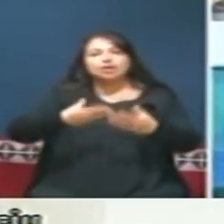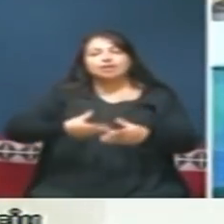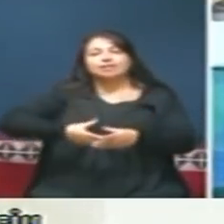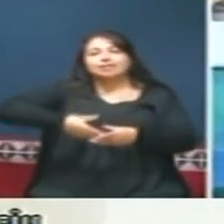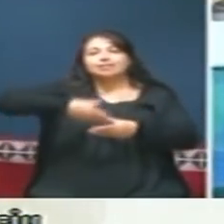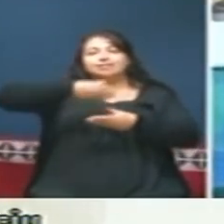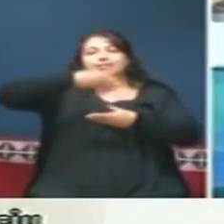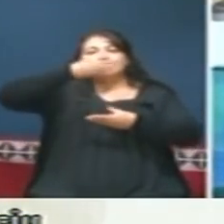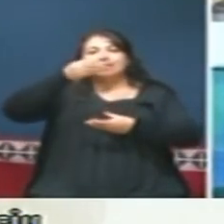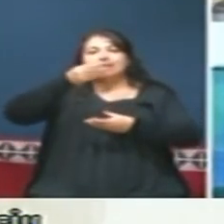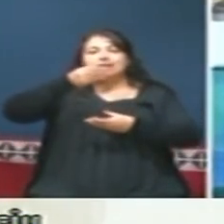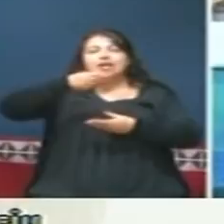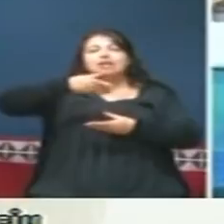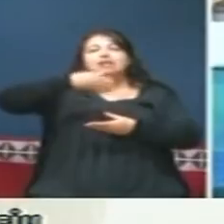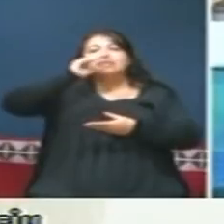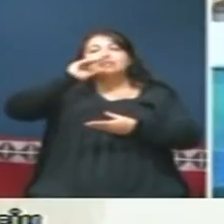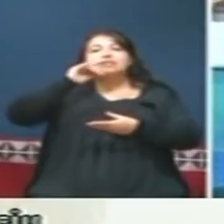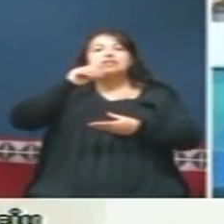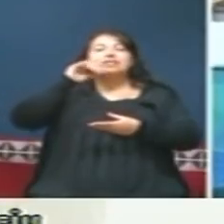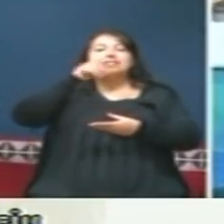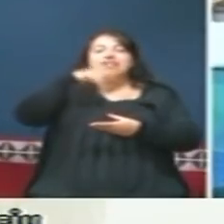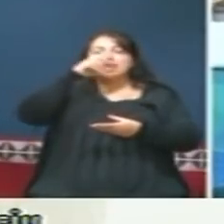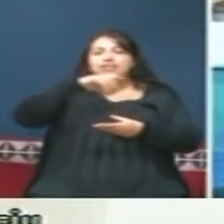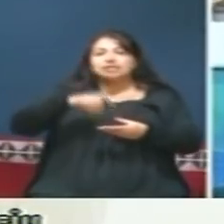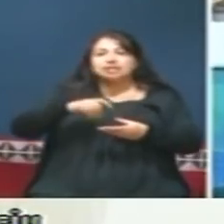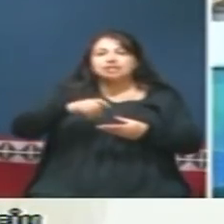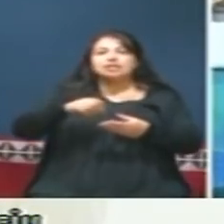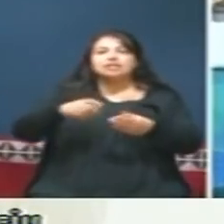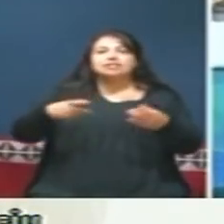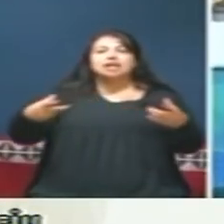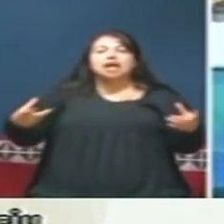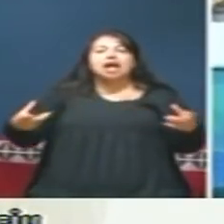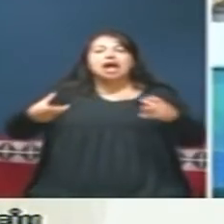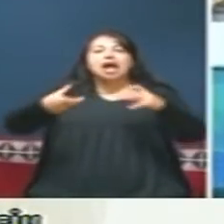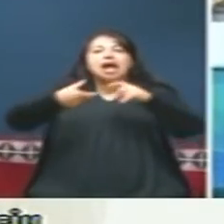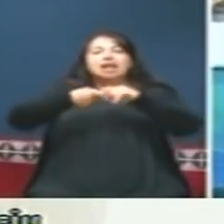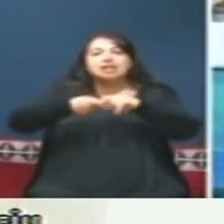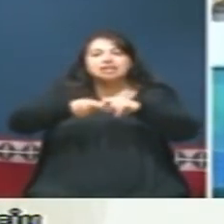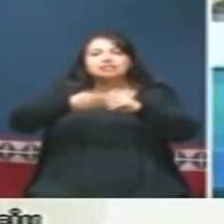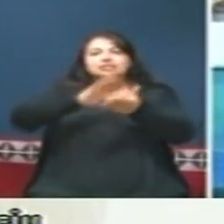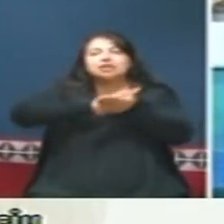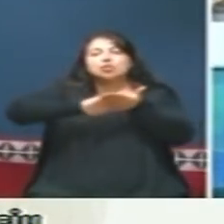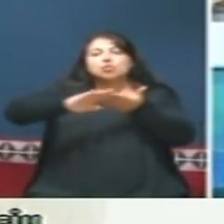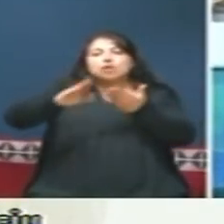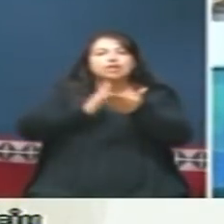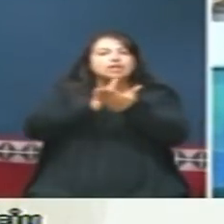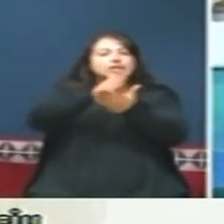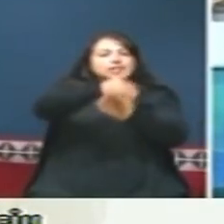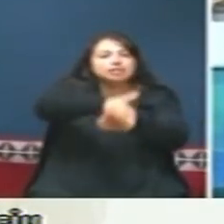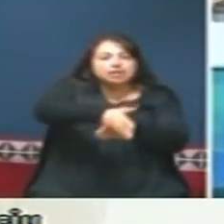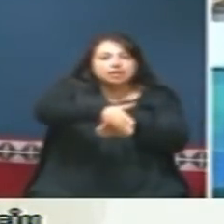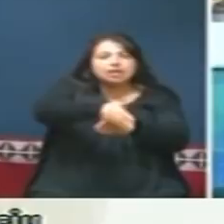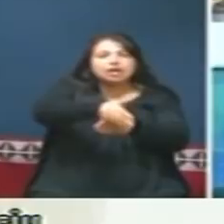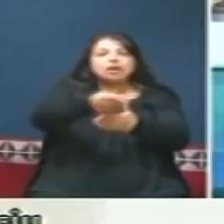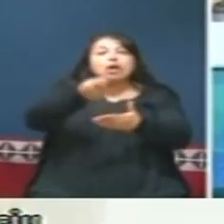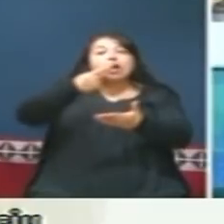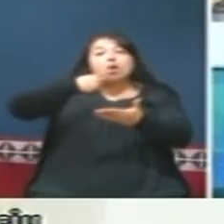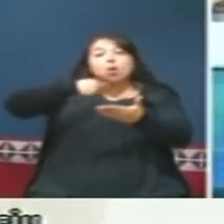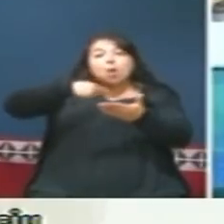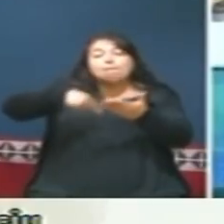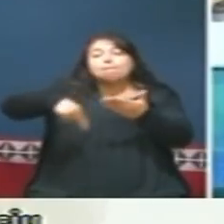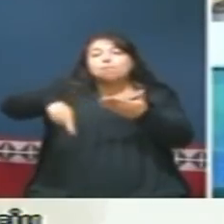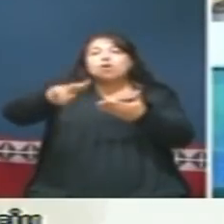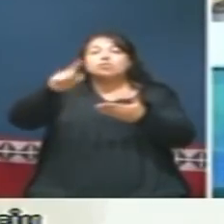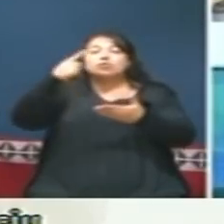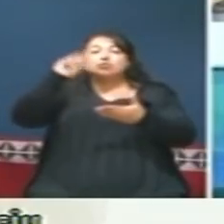sangre, sangre de la alianza nueva y eterna, que será derramada por ustedes y por muchos para